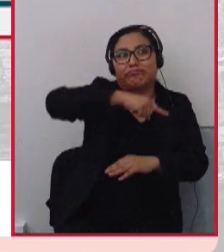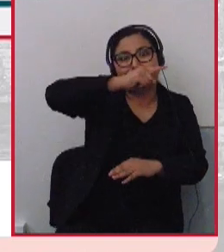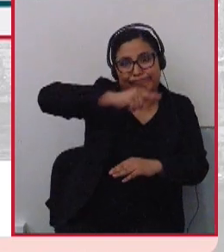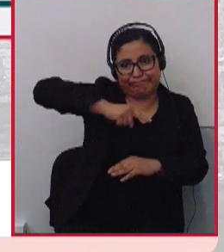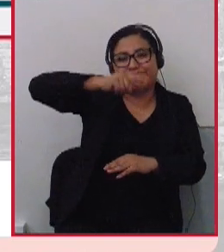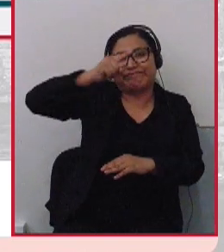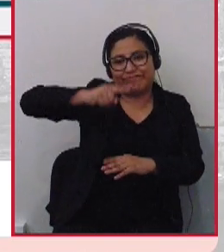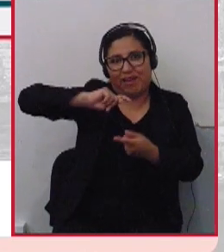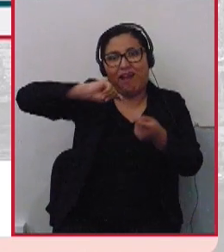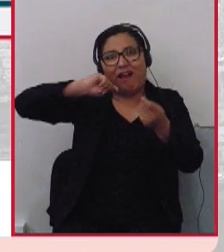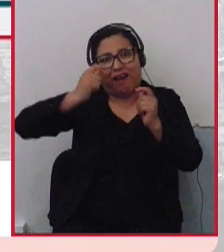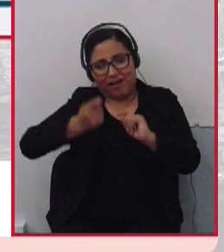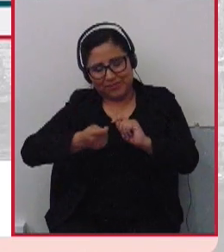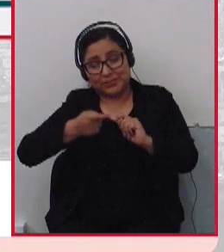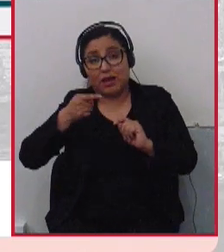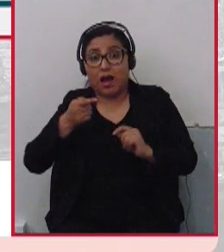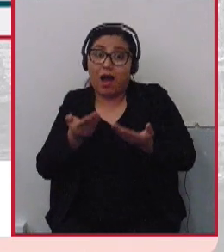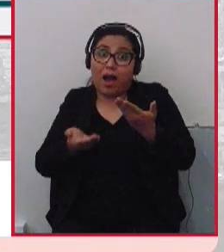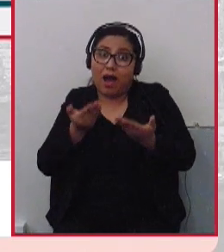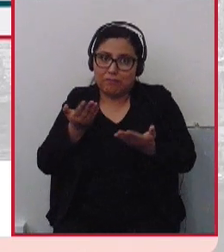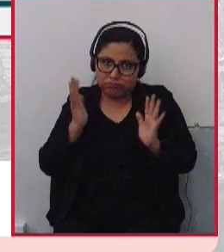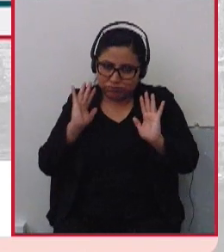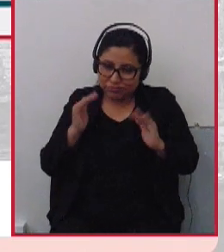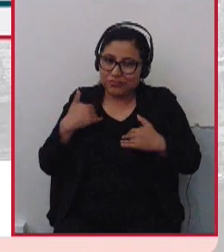pesar que nos emocionamos,